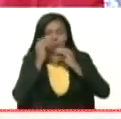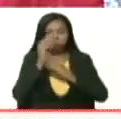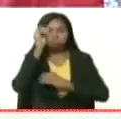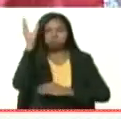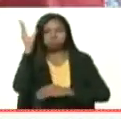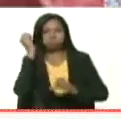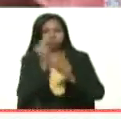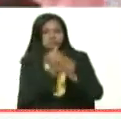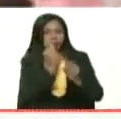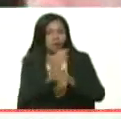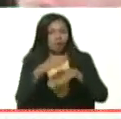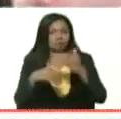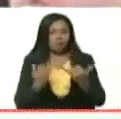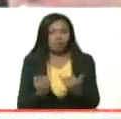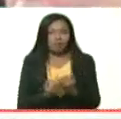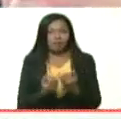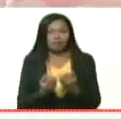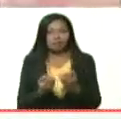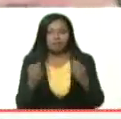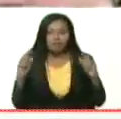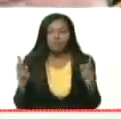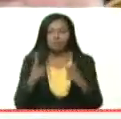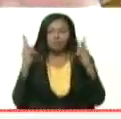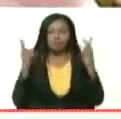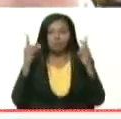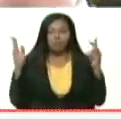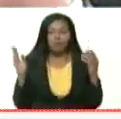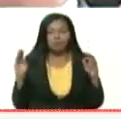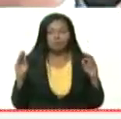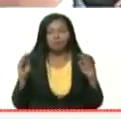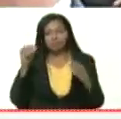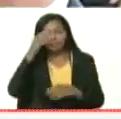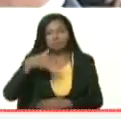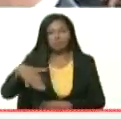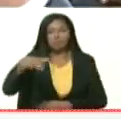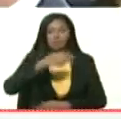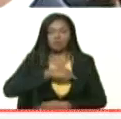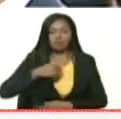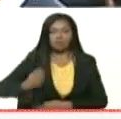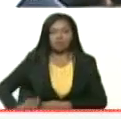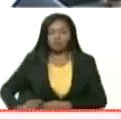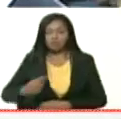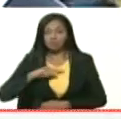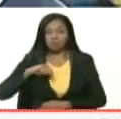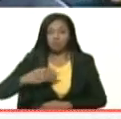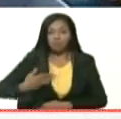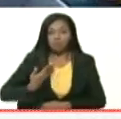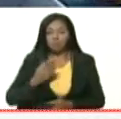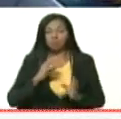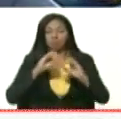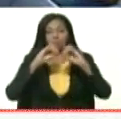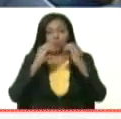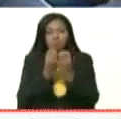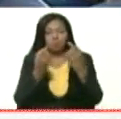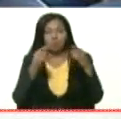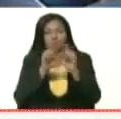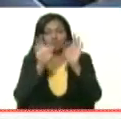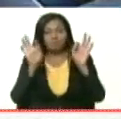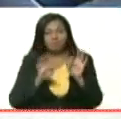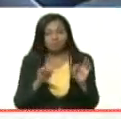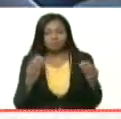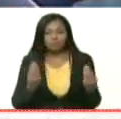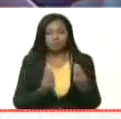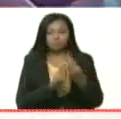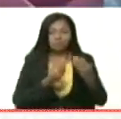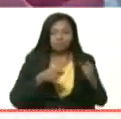de trabajo, de invención y de perseverancia del pueblo chino. Pudiéramos organizar un